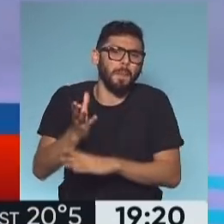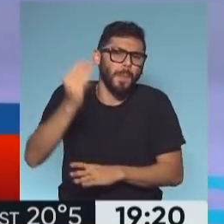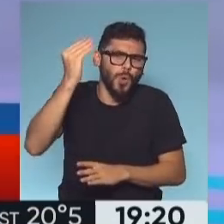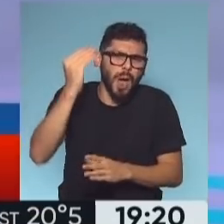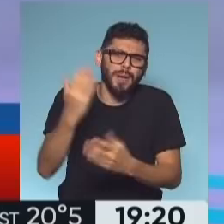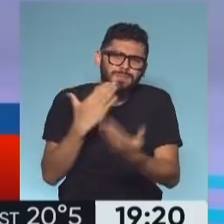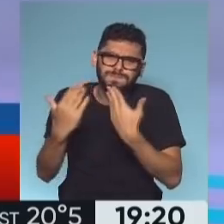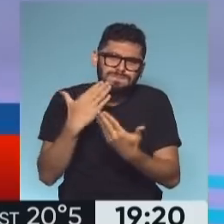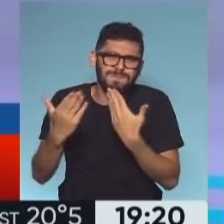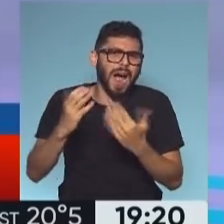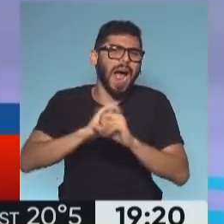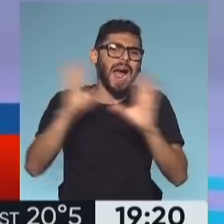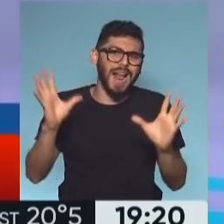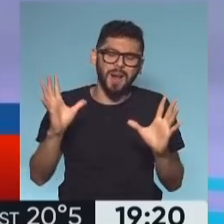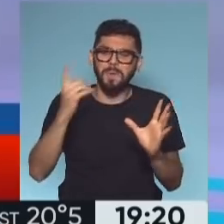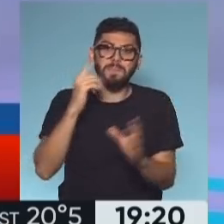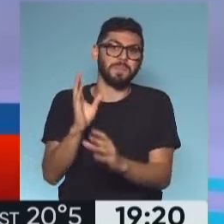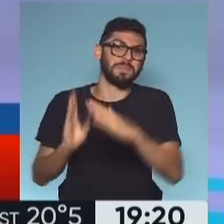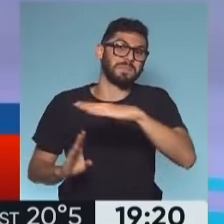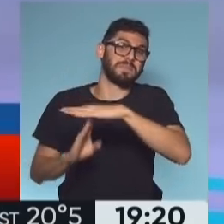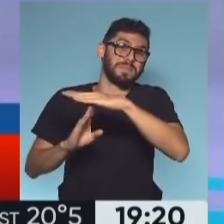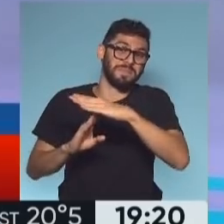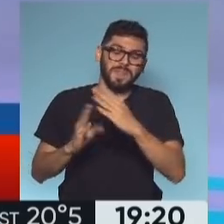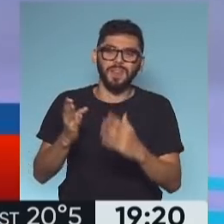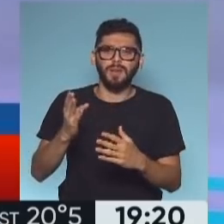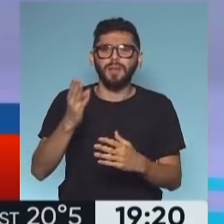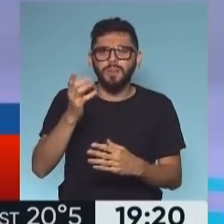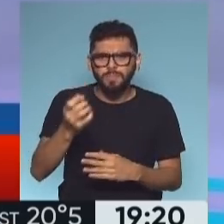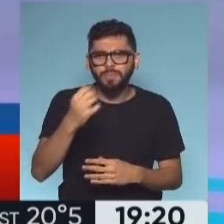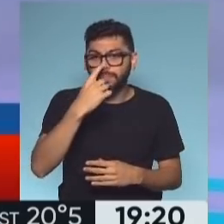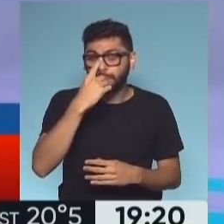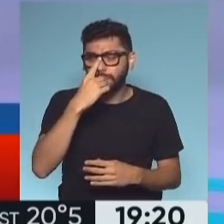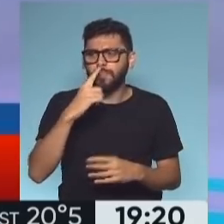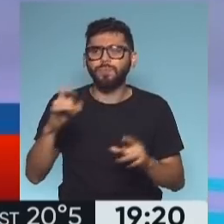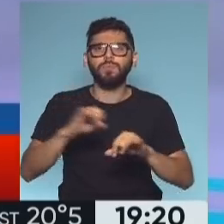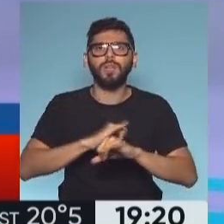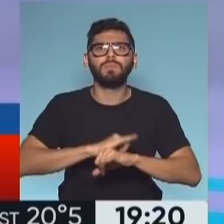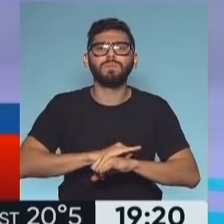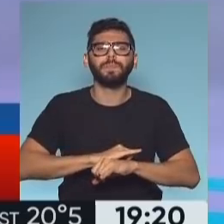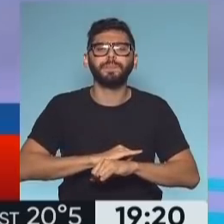muchas veces hablar con claridad. Y recién decíamos, ¿no?, que el mensaje, lejos de atemorizar, debe